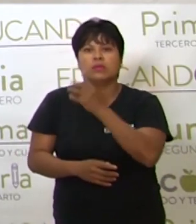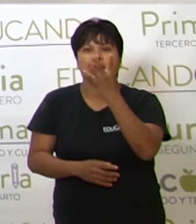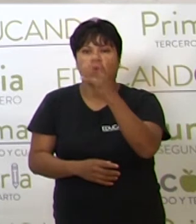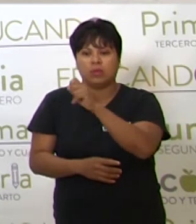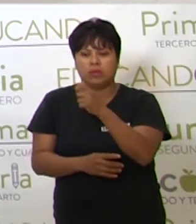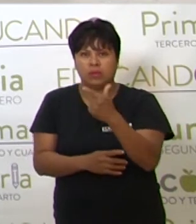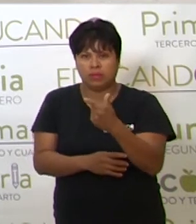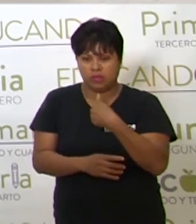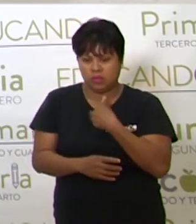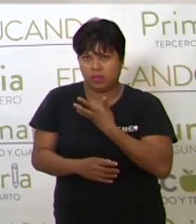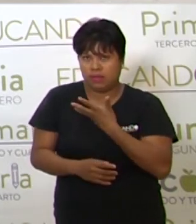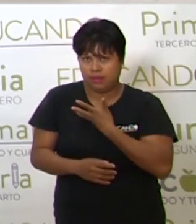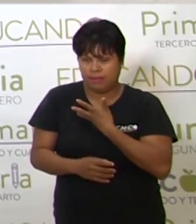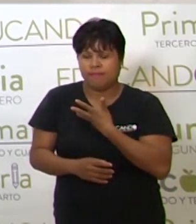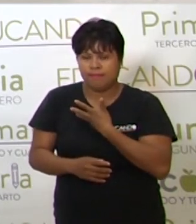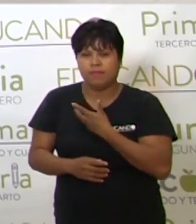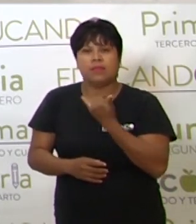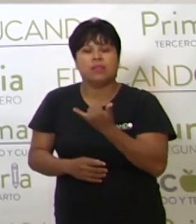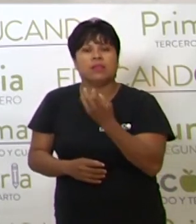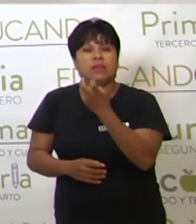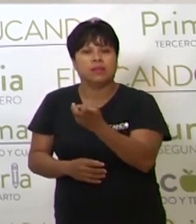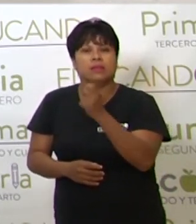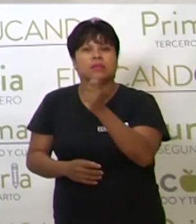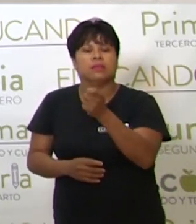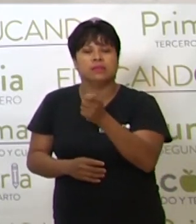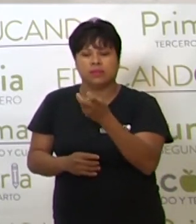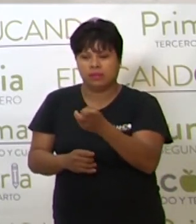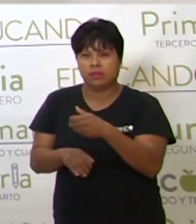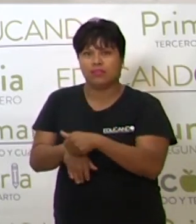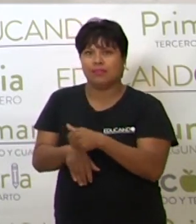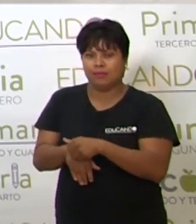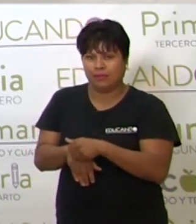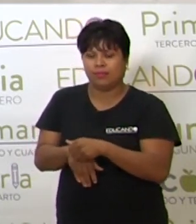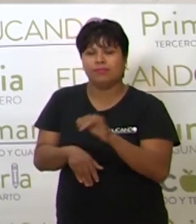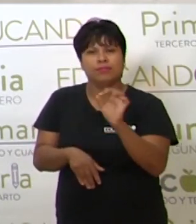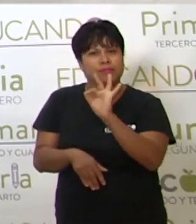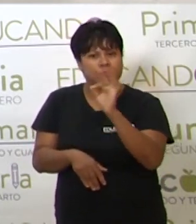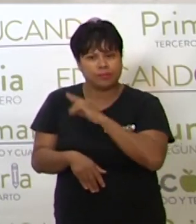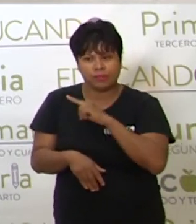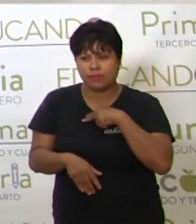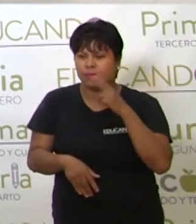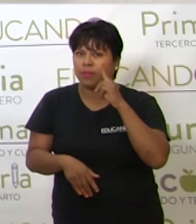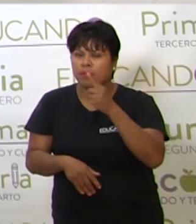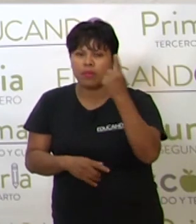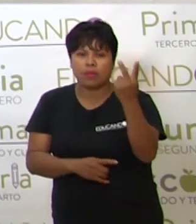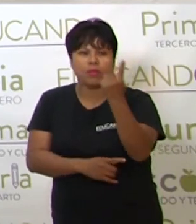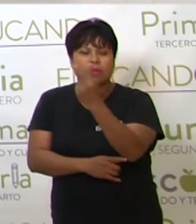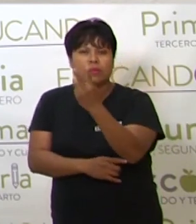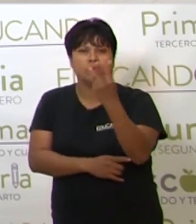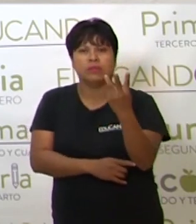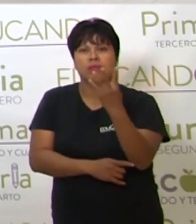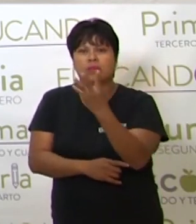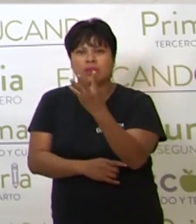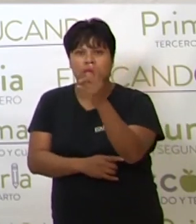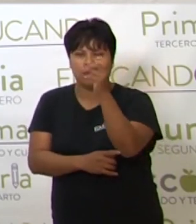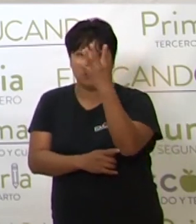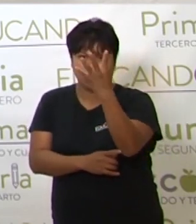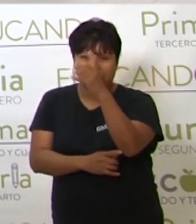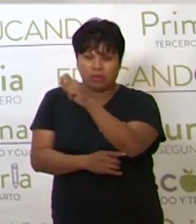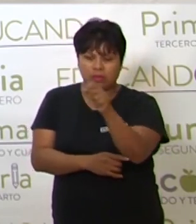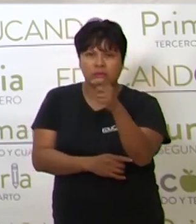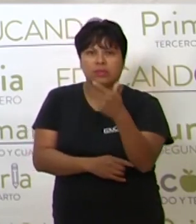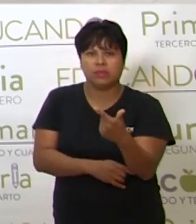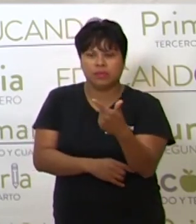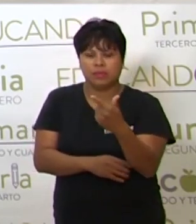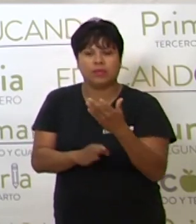séptimos que tenía yo acá y que son estas partes y si nos damos cuenta esta 1-2-3-4 séptimos sería esta parte